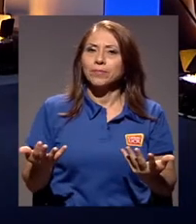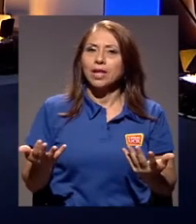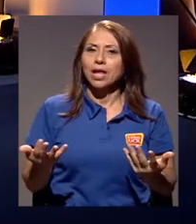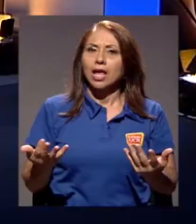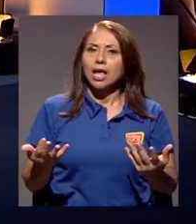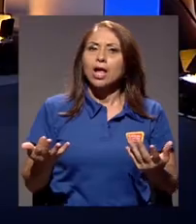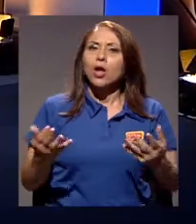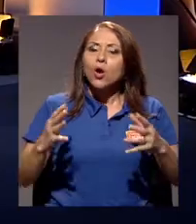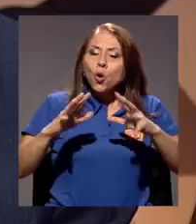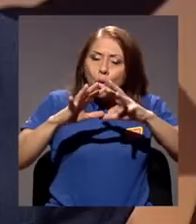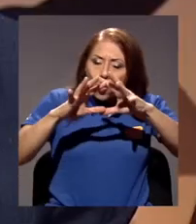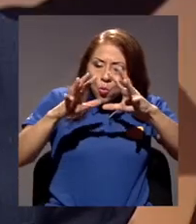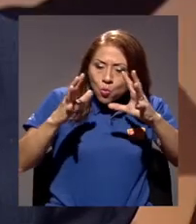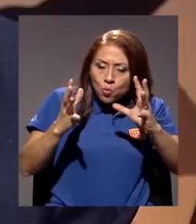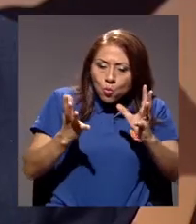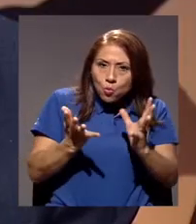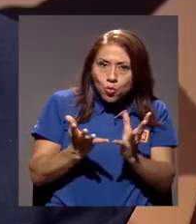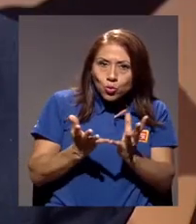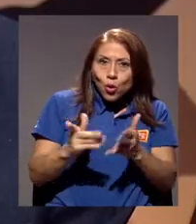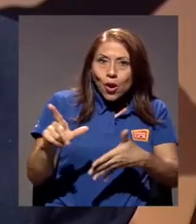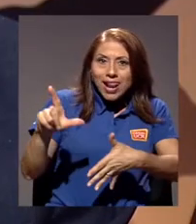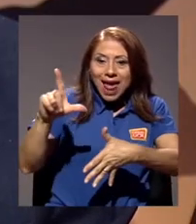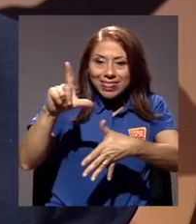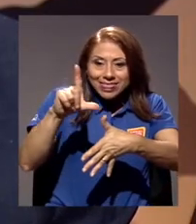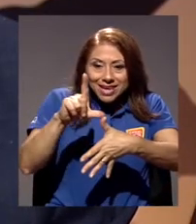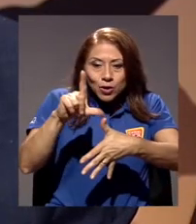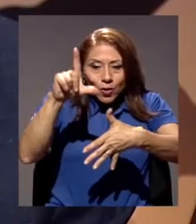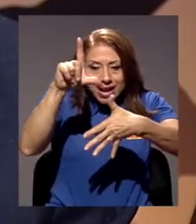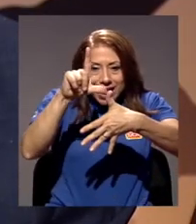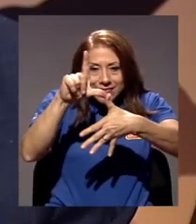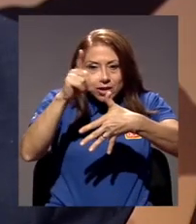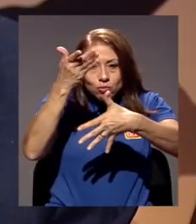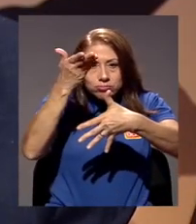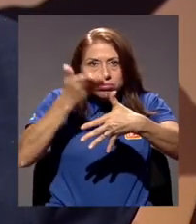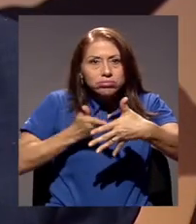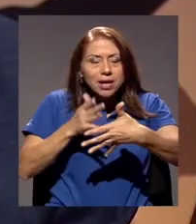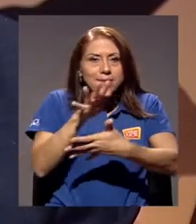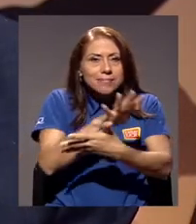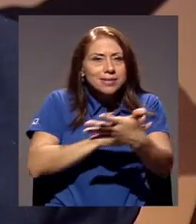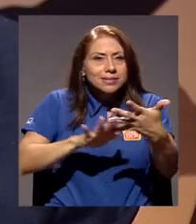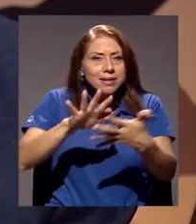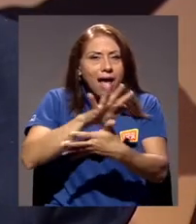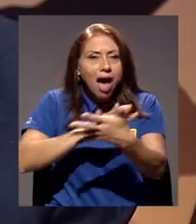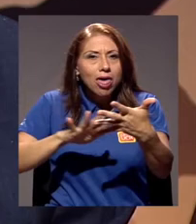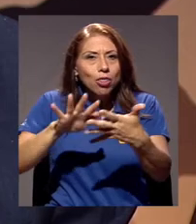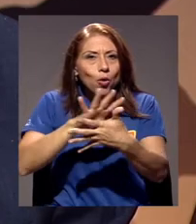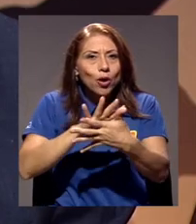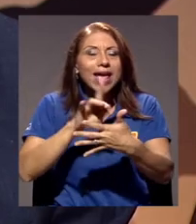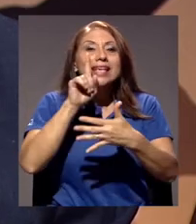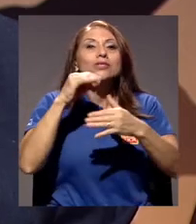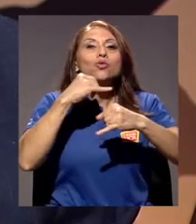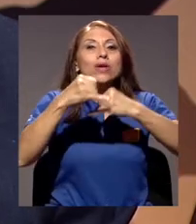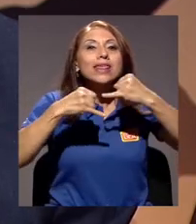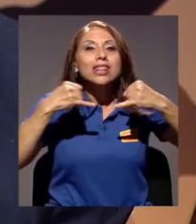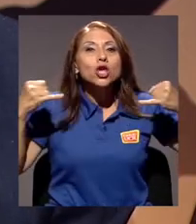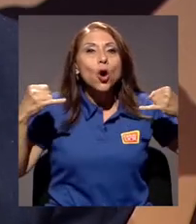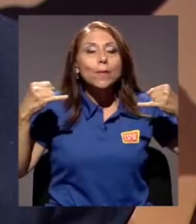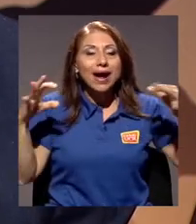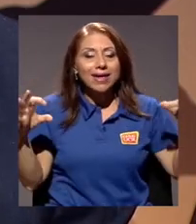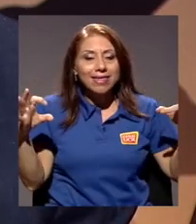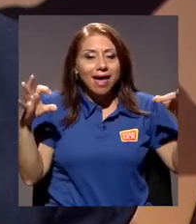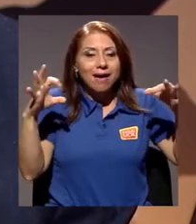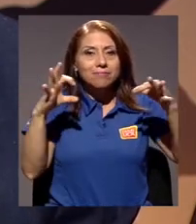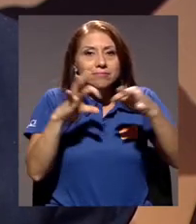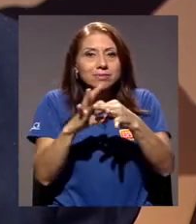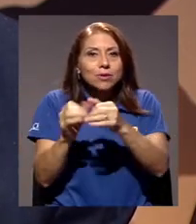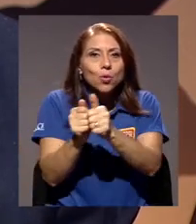que es el latino que de por sí es mezclado es un idioma que da unidad a muchas cosas